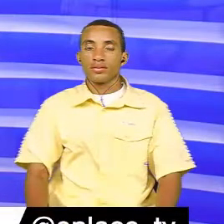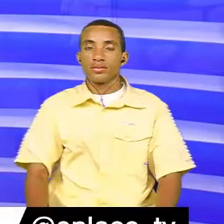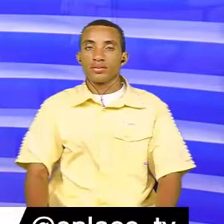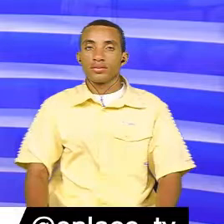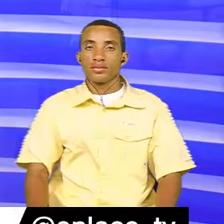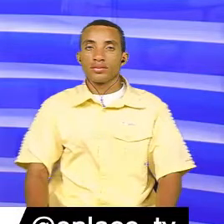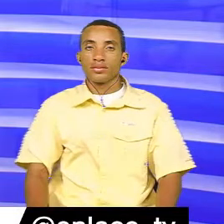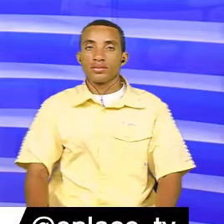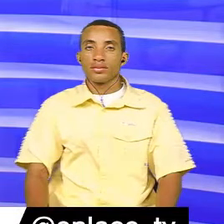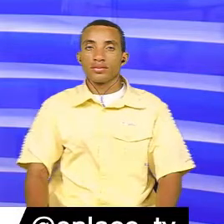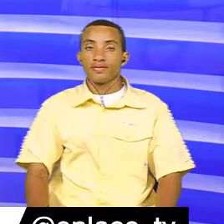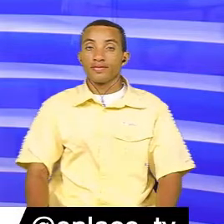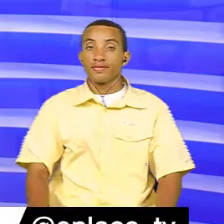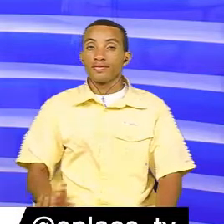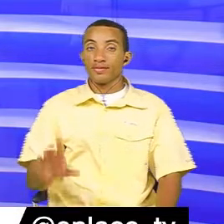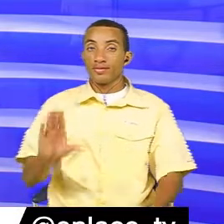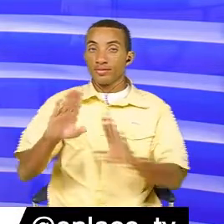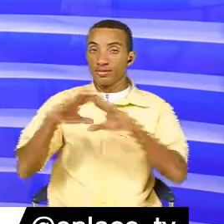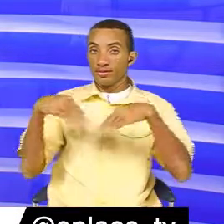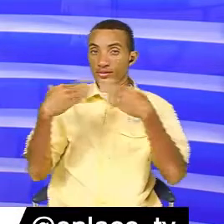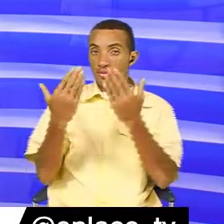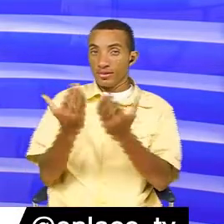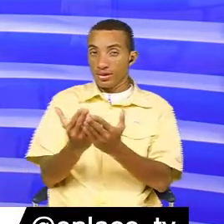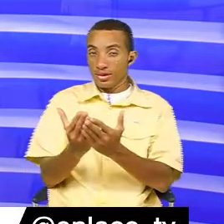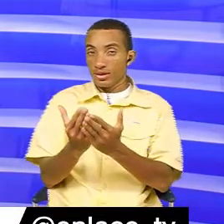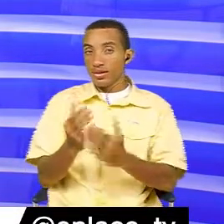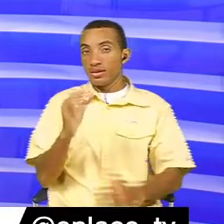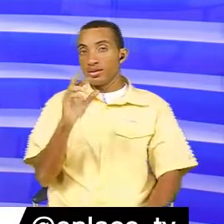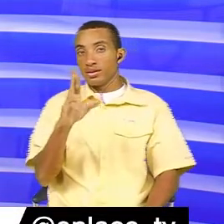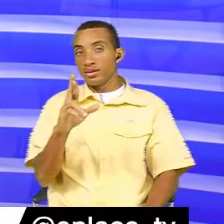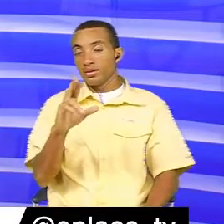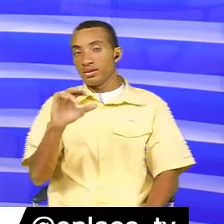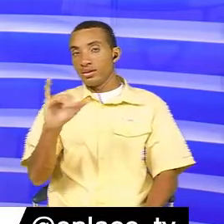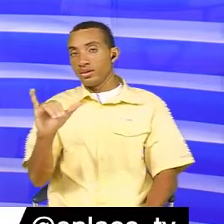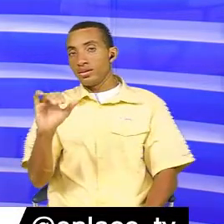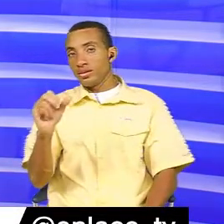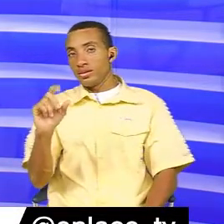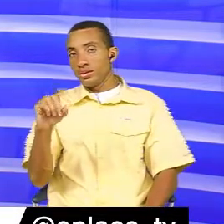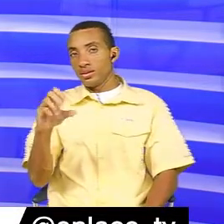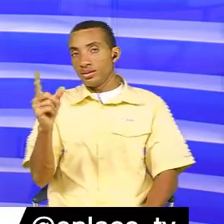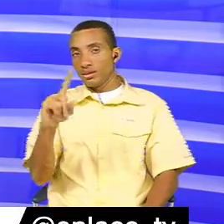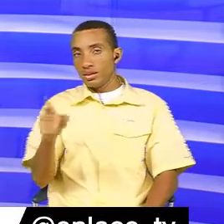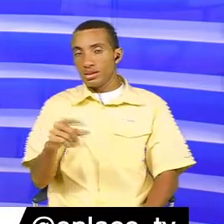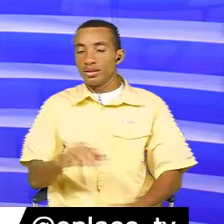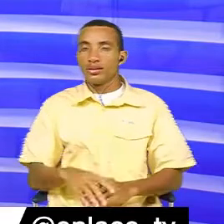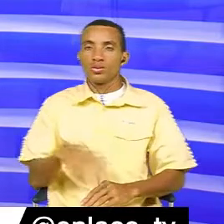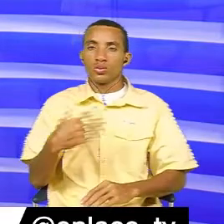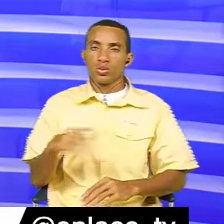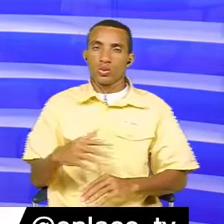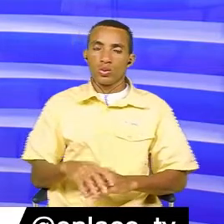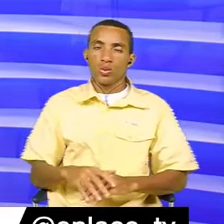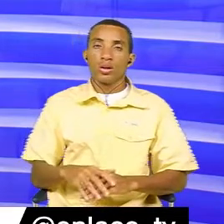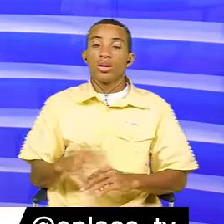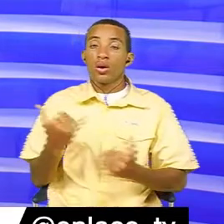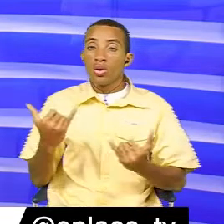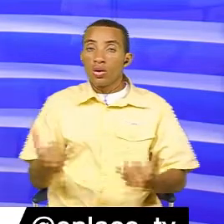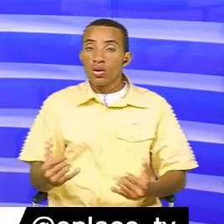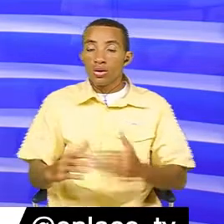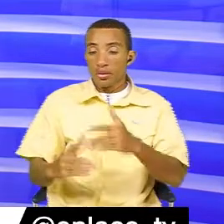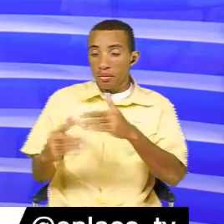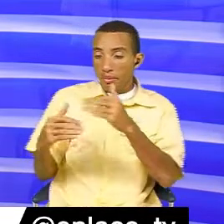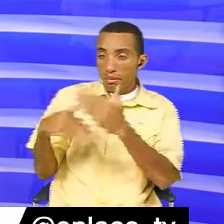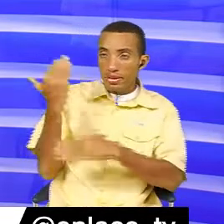Y el Liceo Bilingüe Rodolfo R. Ginás continúa celebrando sus 30 años de vida institucional. Hoy los